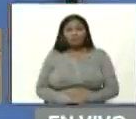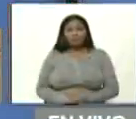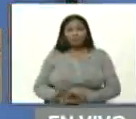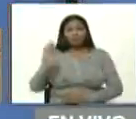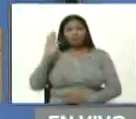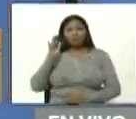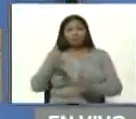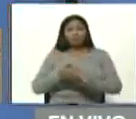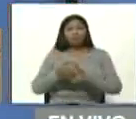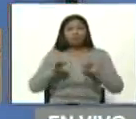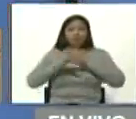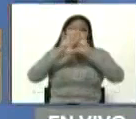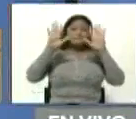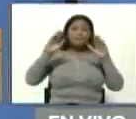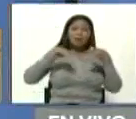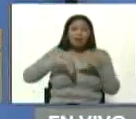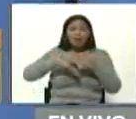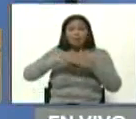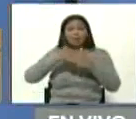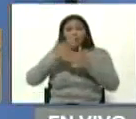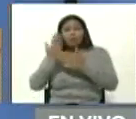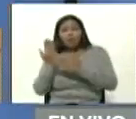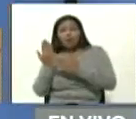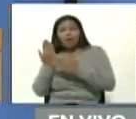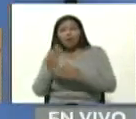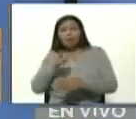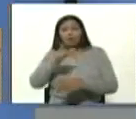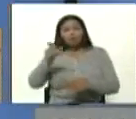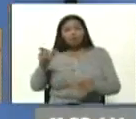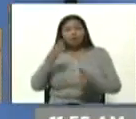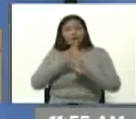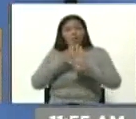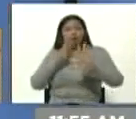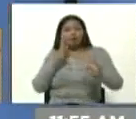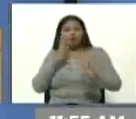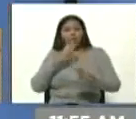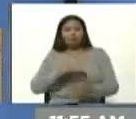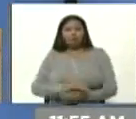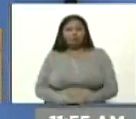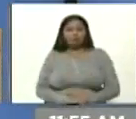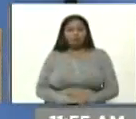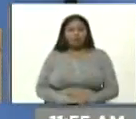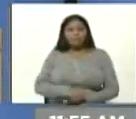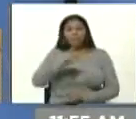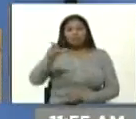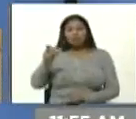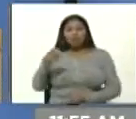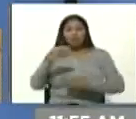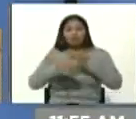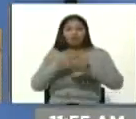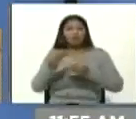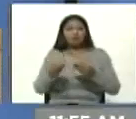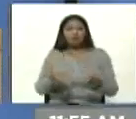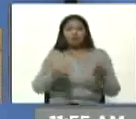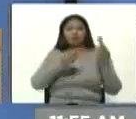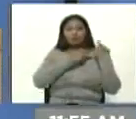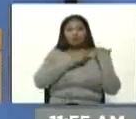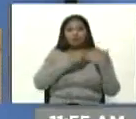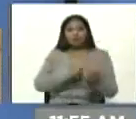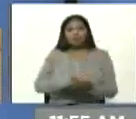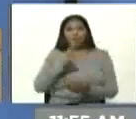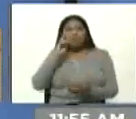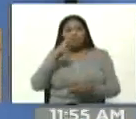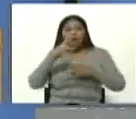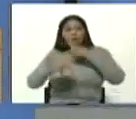el compromiso desde muy temprano en la madrugada, gente en las colas, gente haciendo lo que le corresponde, viendo cómo es el